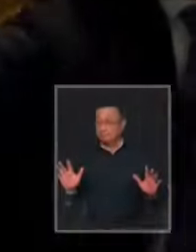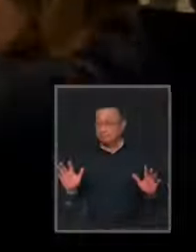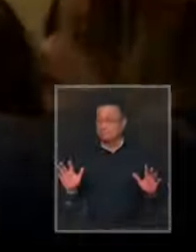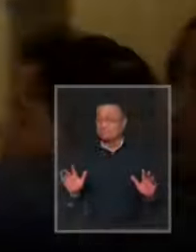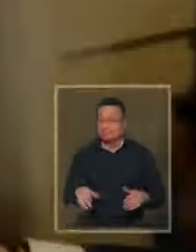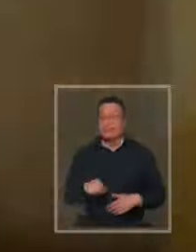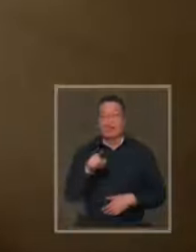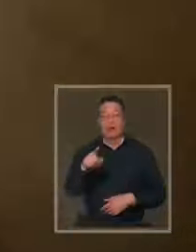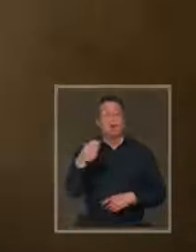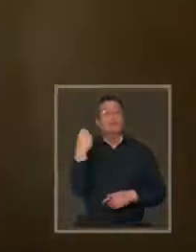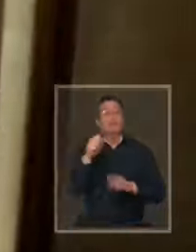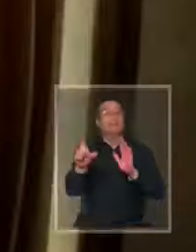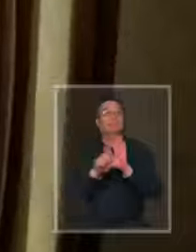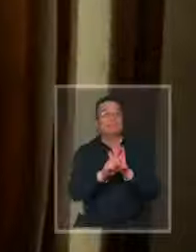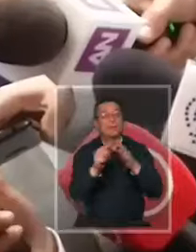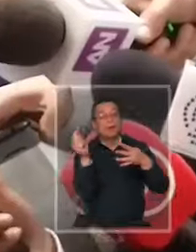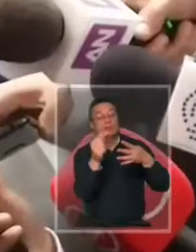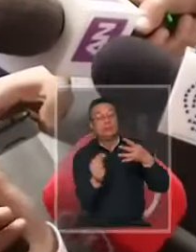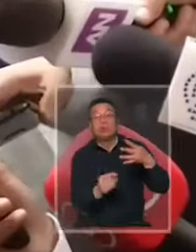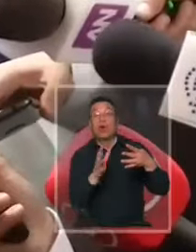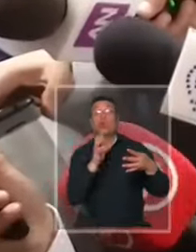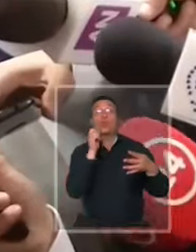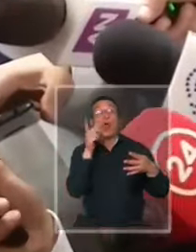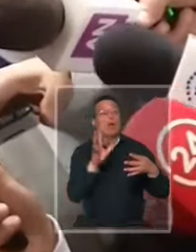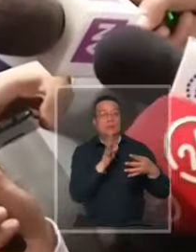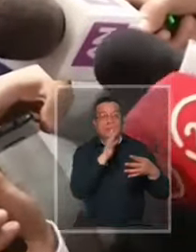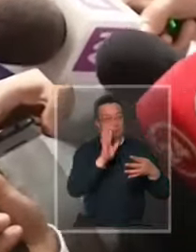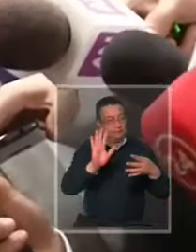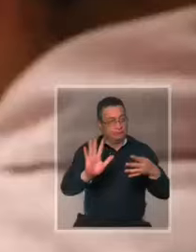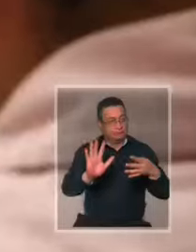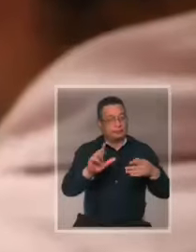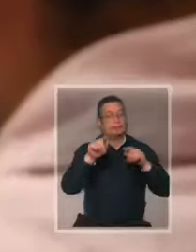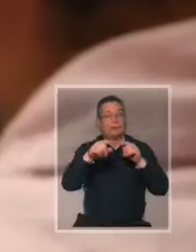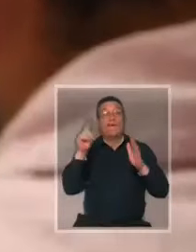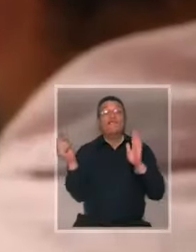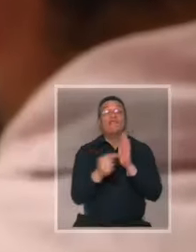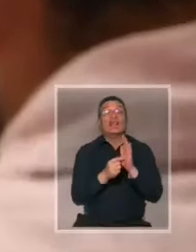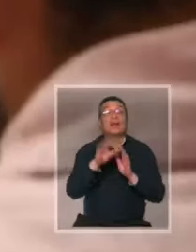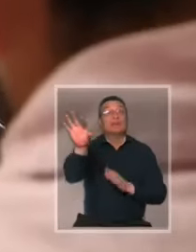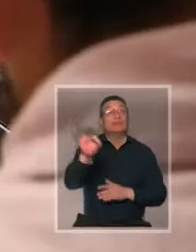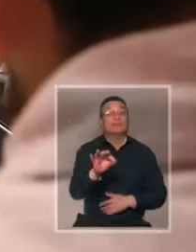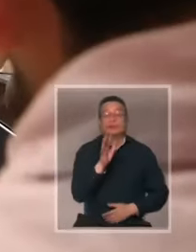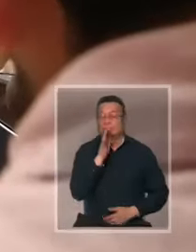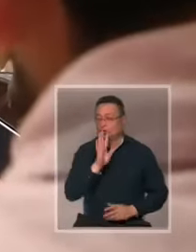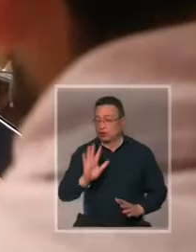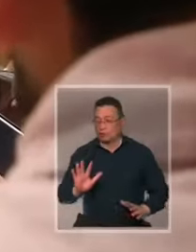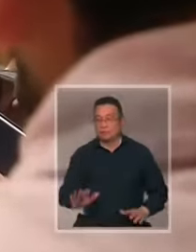cuales sería citado a declarar Andrés Chadwick, así como también la fecha de la diligencia.